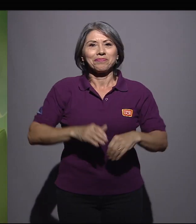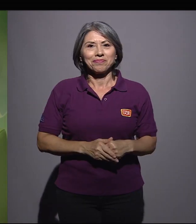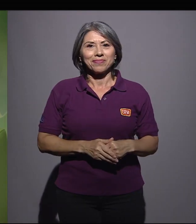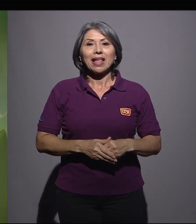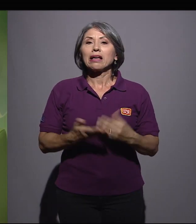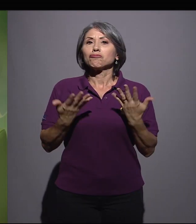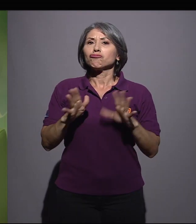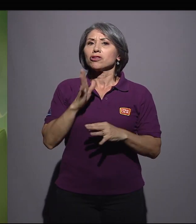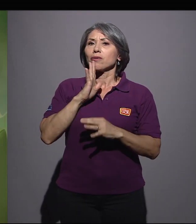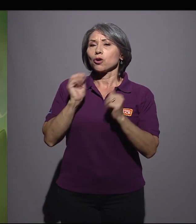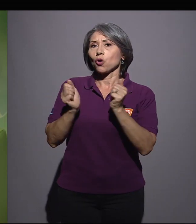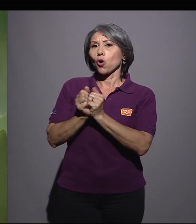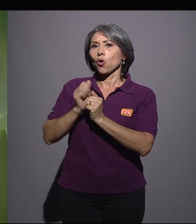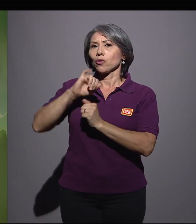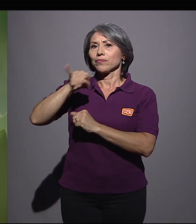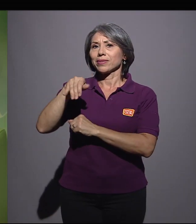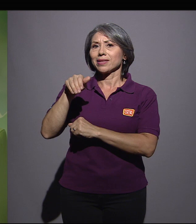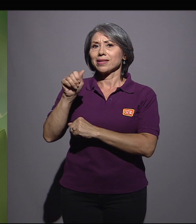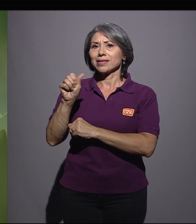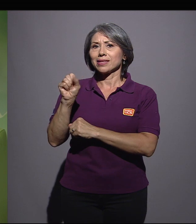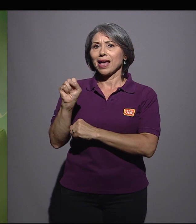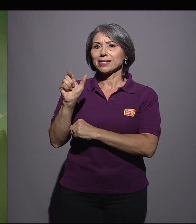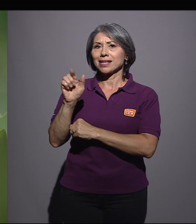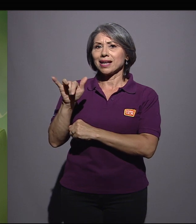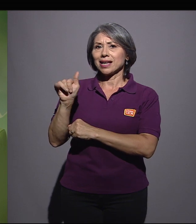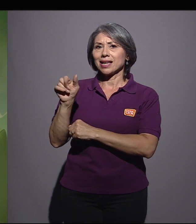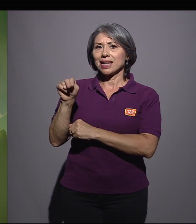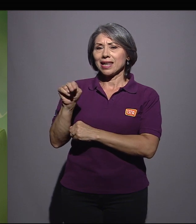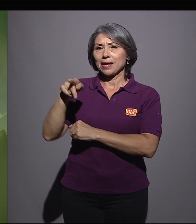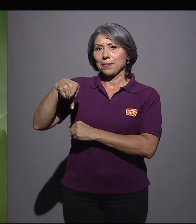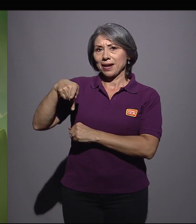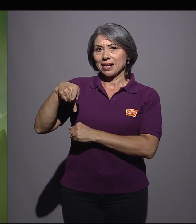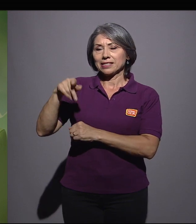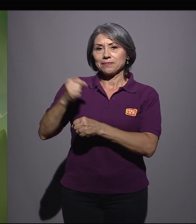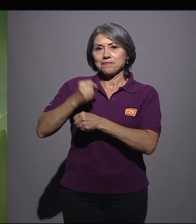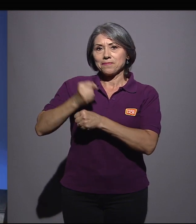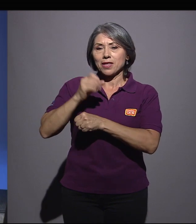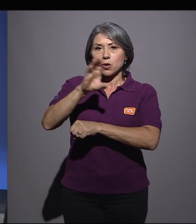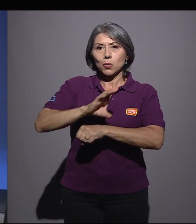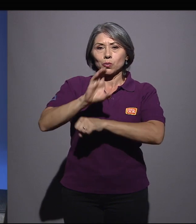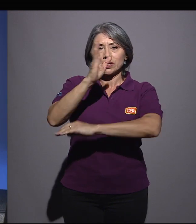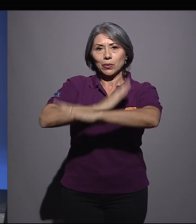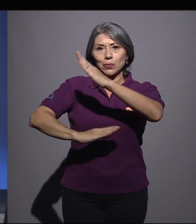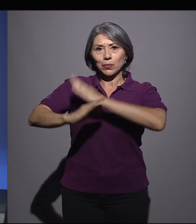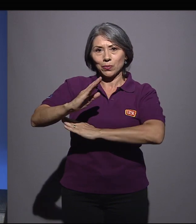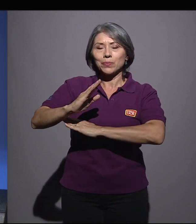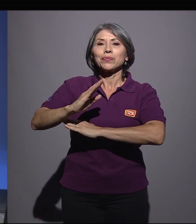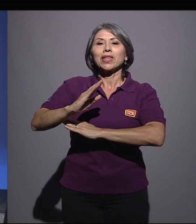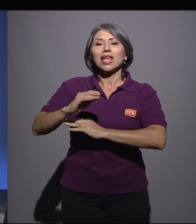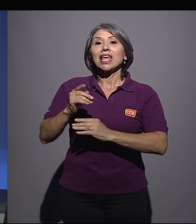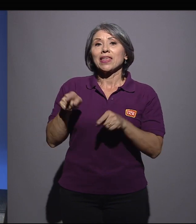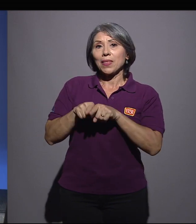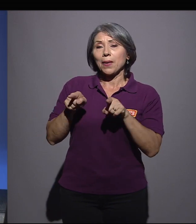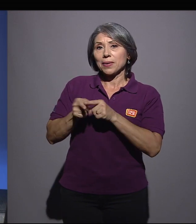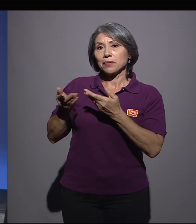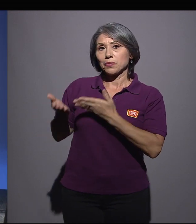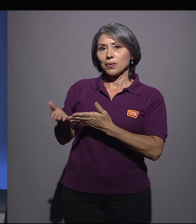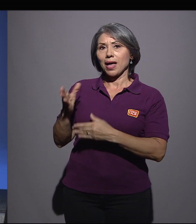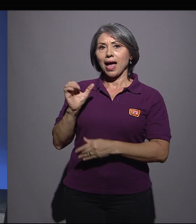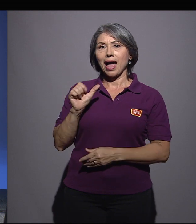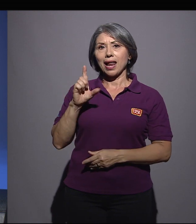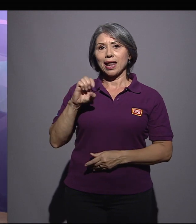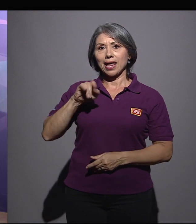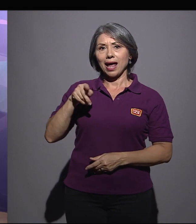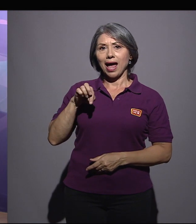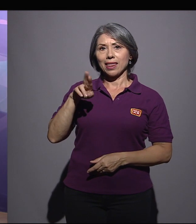Estamos conversando con Yaslin Parajeles, quien es funcionaria del Consejo Nacional de Personas con Discapacidad CONAPDIS, y también con Alejandra Peraza,